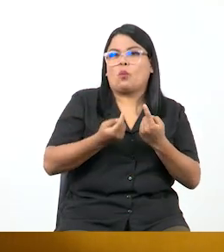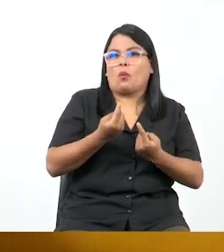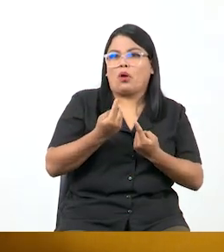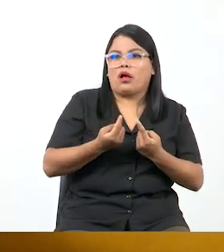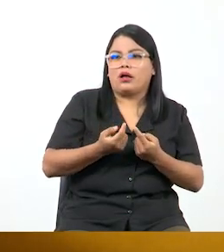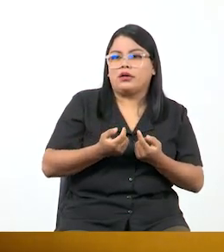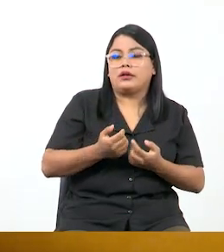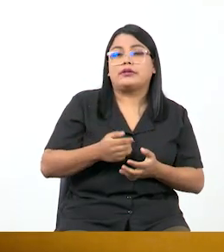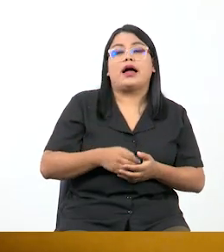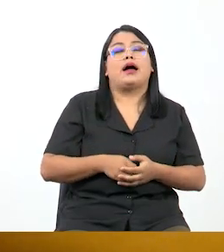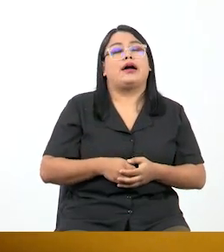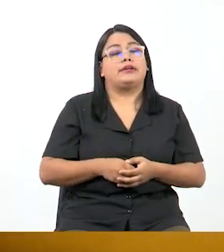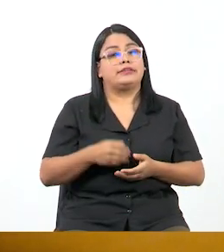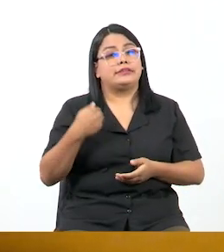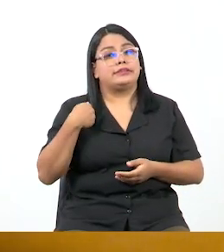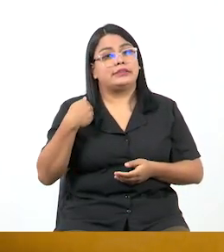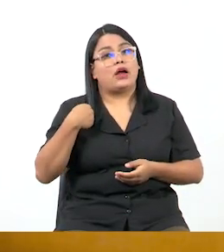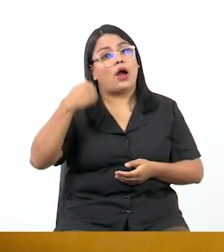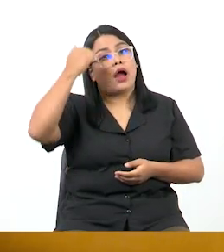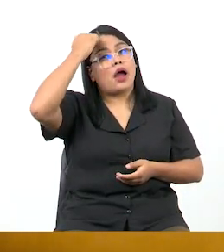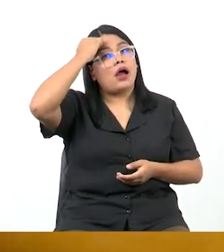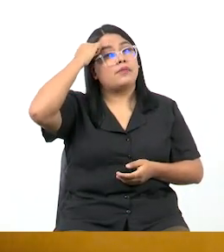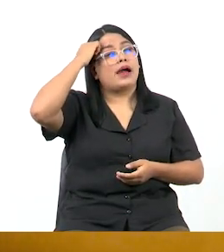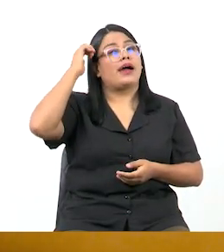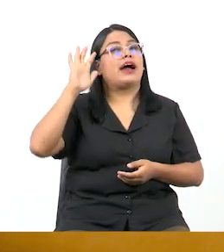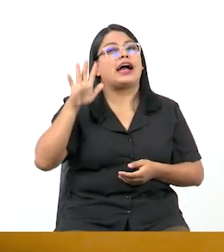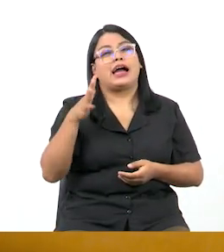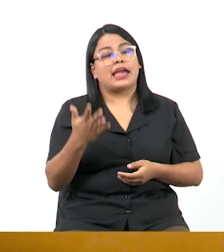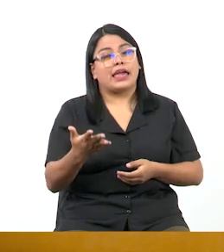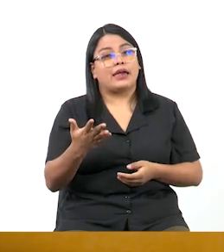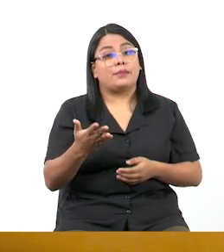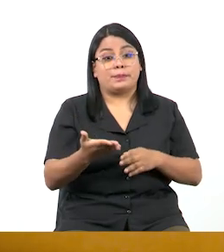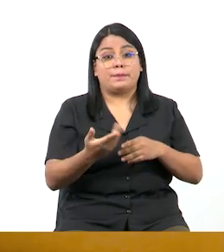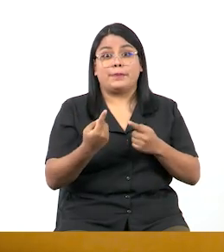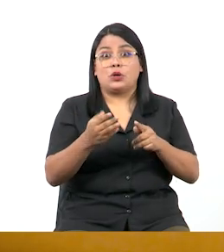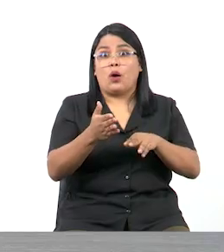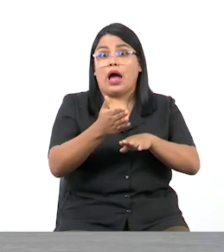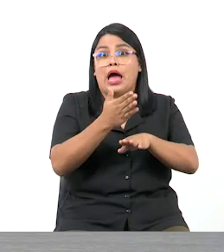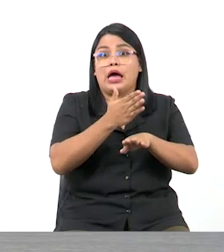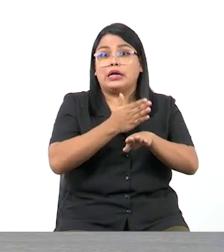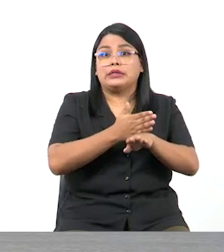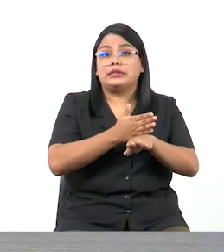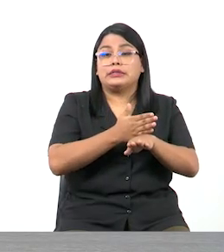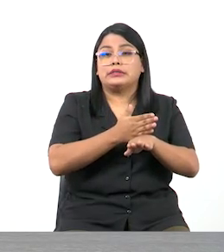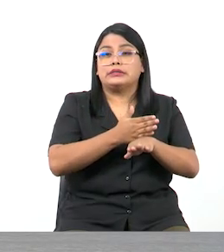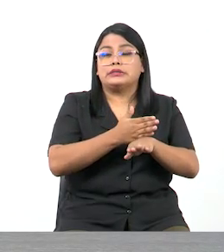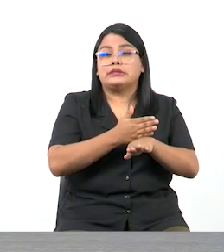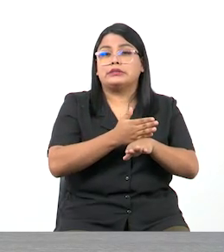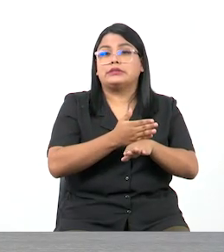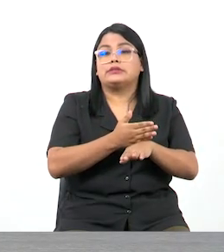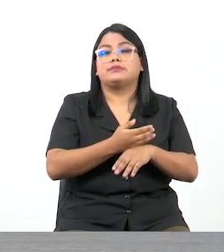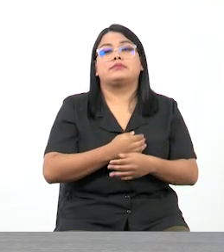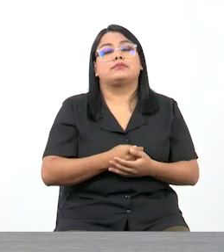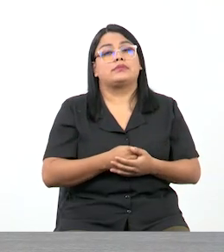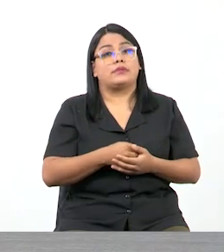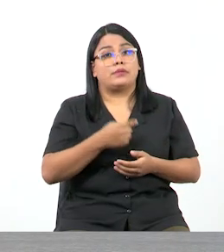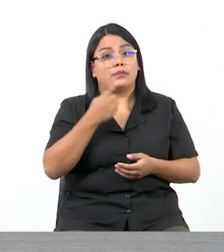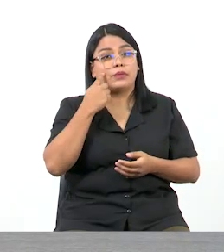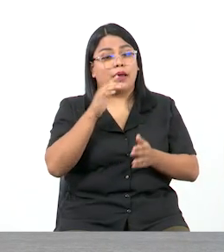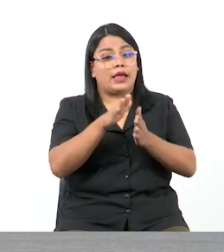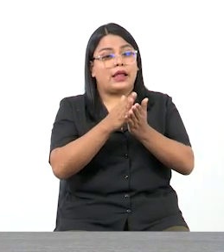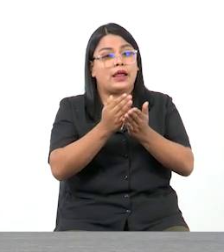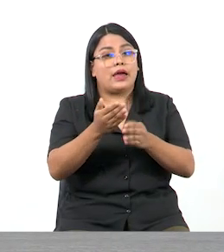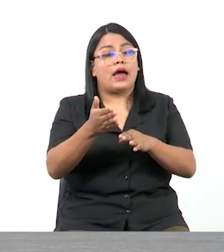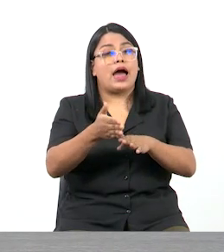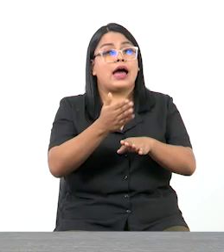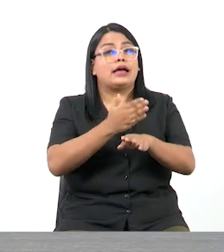un aprenderás a, pero antes de este aprenderás a, tenemos un antes de empezar.